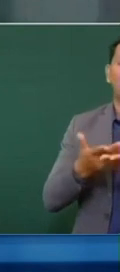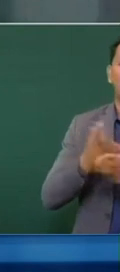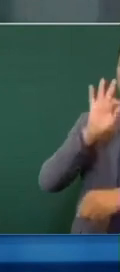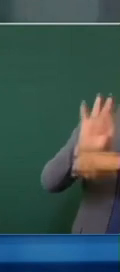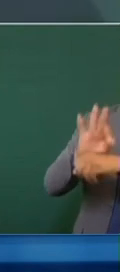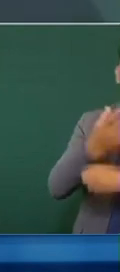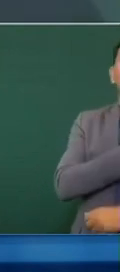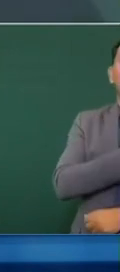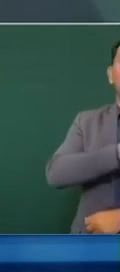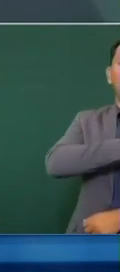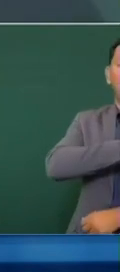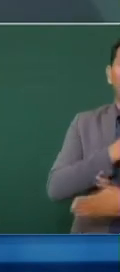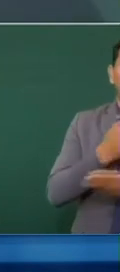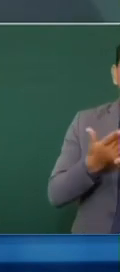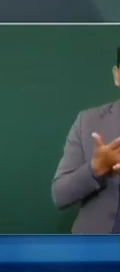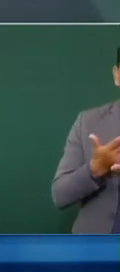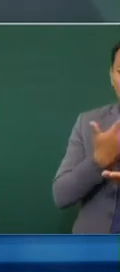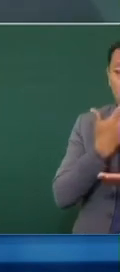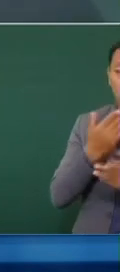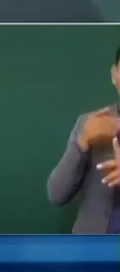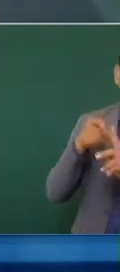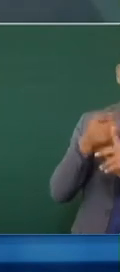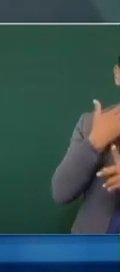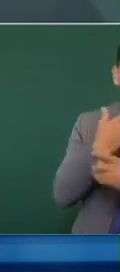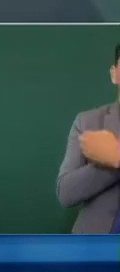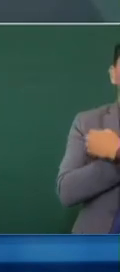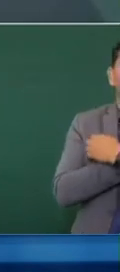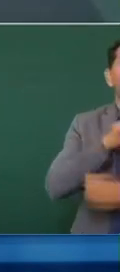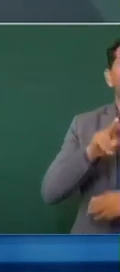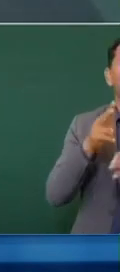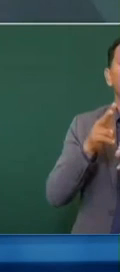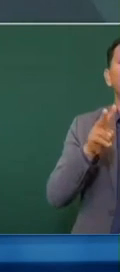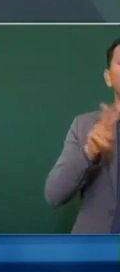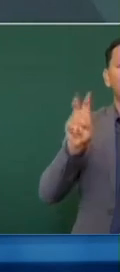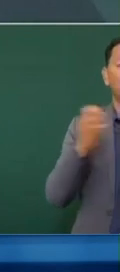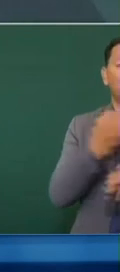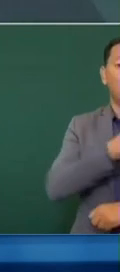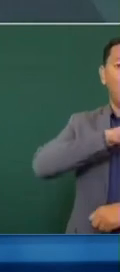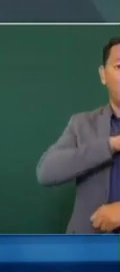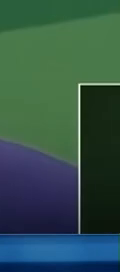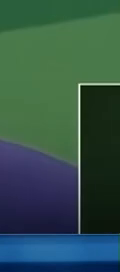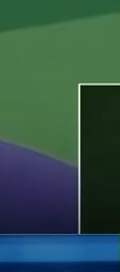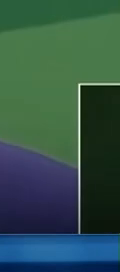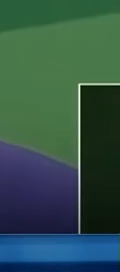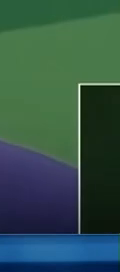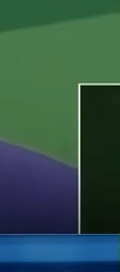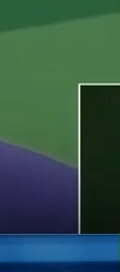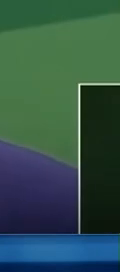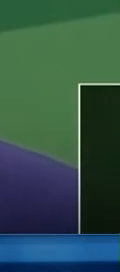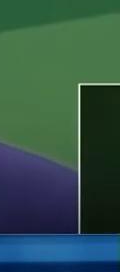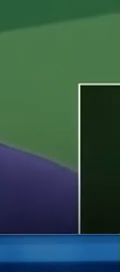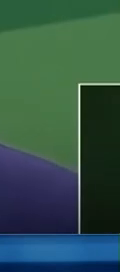nos ponemos a ver las cosas, Estados Unidos es una potencia en franco declive, en absoluta